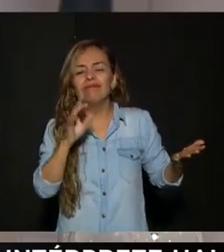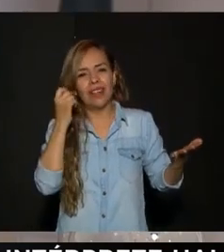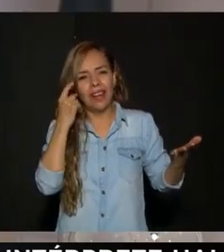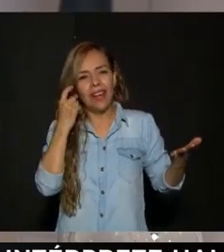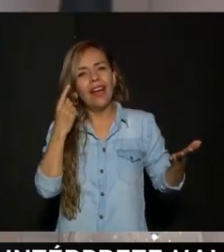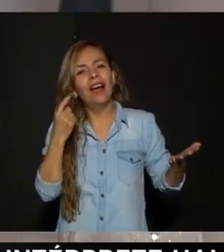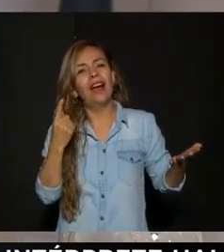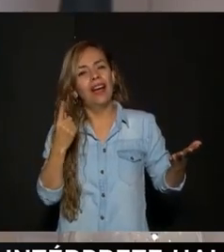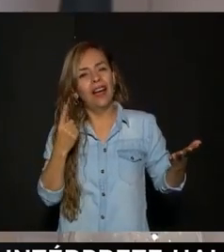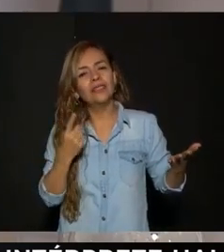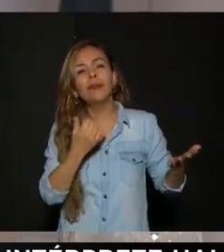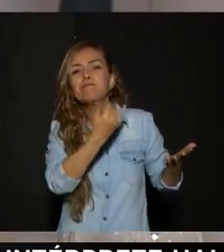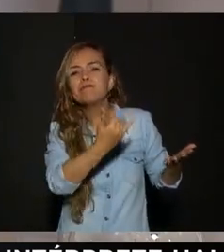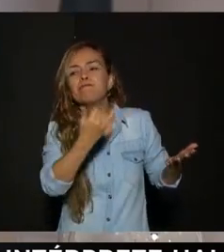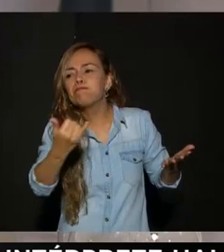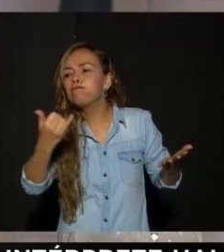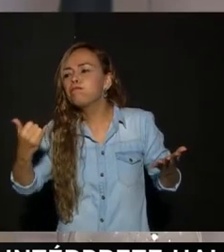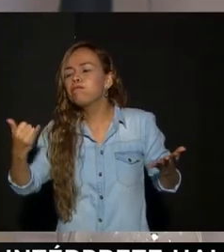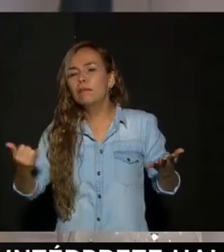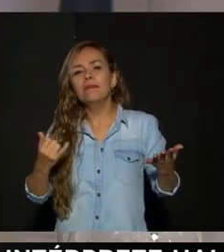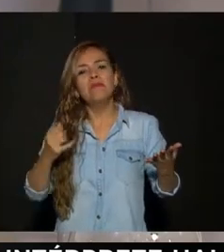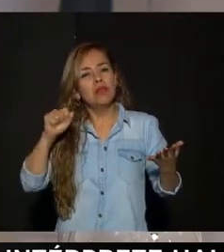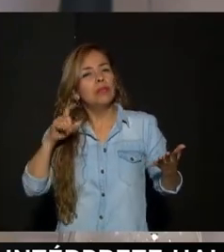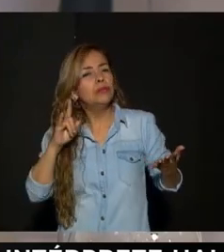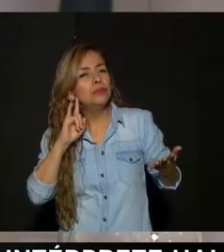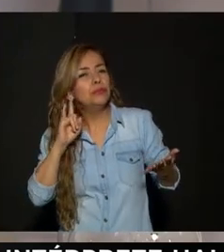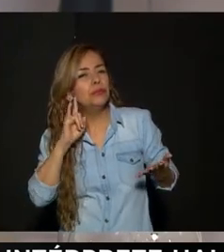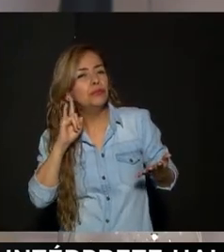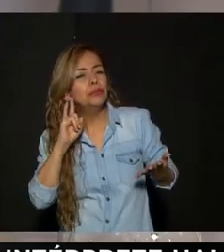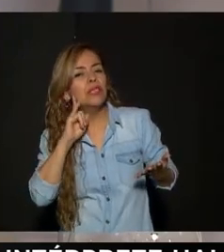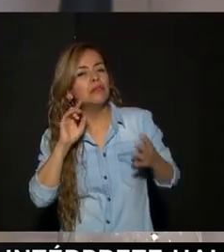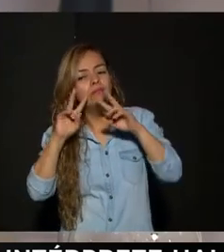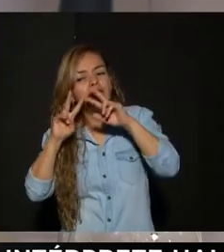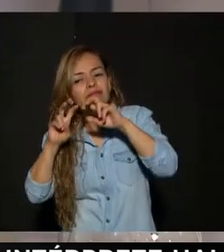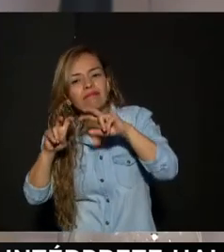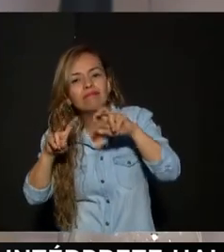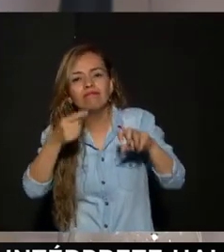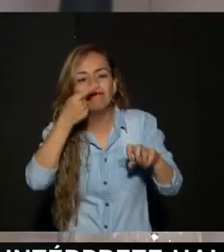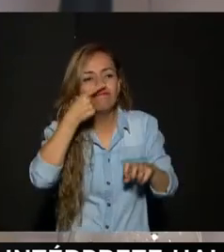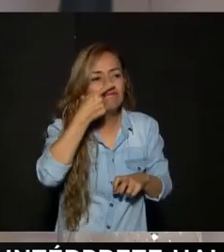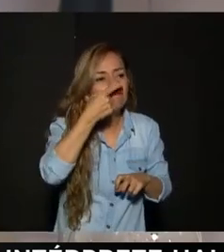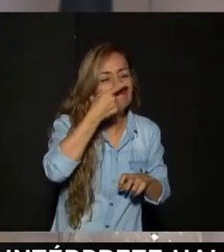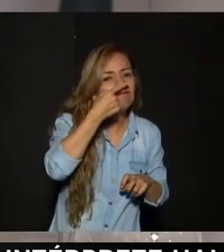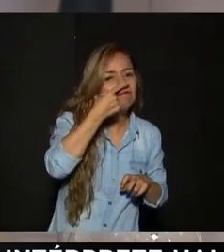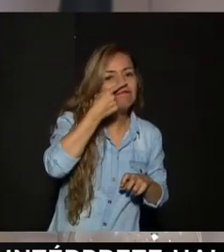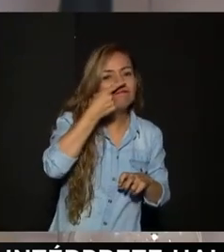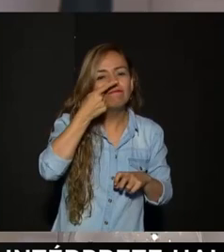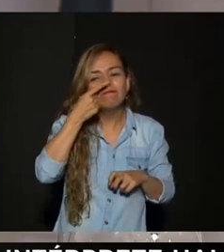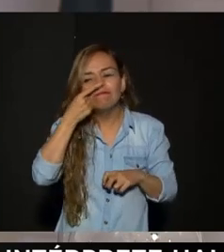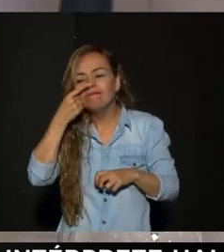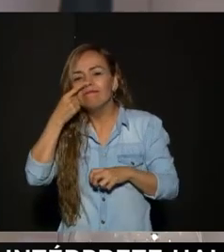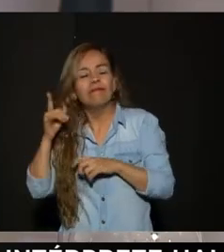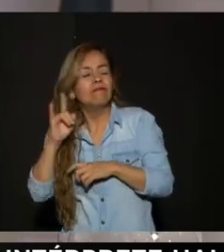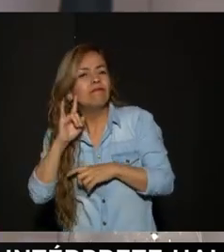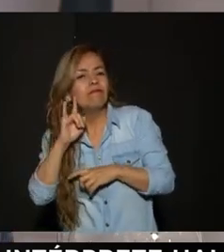entendiendo que el sonido está ahí para nosotros investigarlo, curiosearlo, como dicen acá,